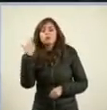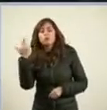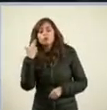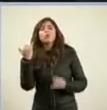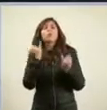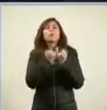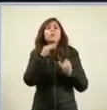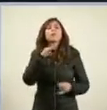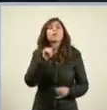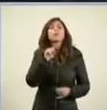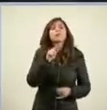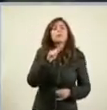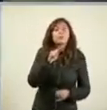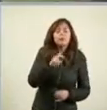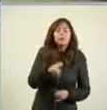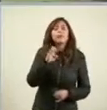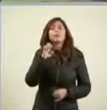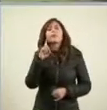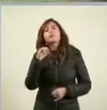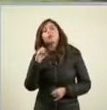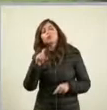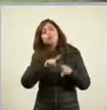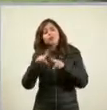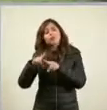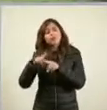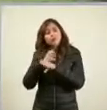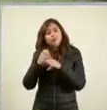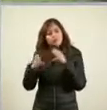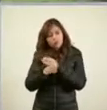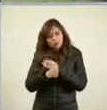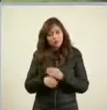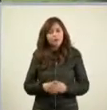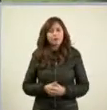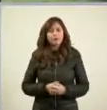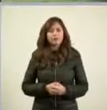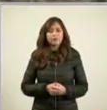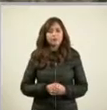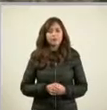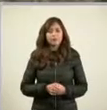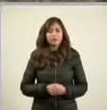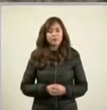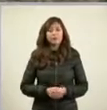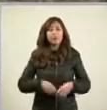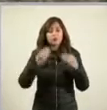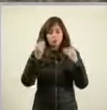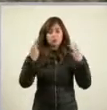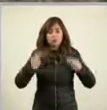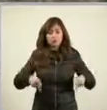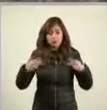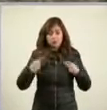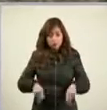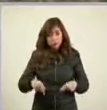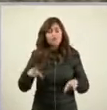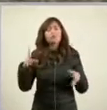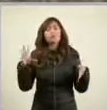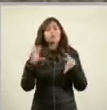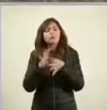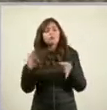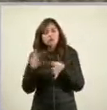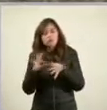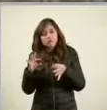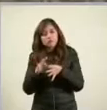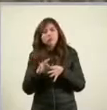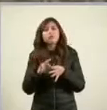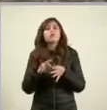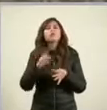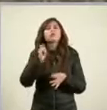la masterización, edición, hay muchísimas cosas detrás de esto. Exactamente. Sí, hay muchísimas personas involucradas